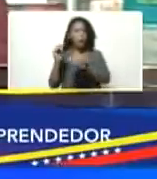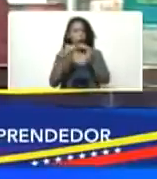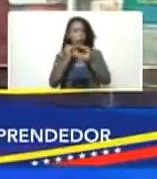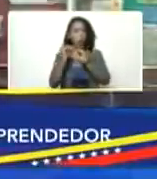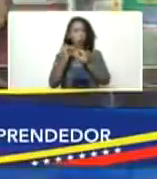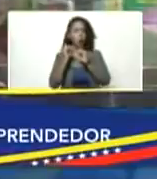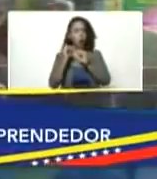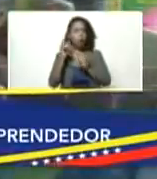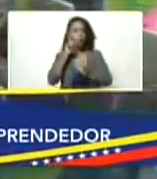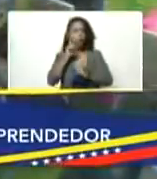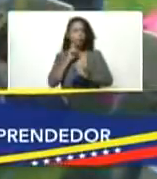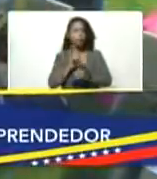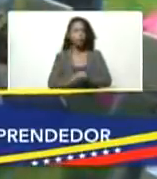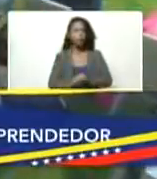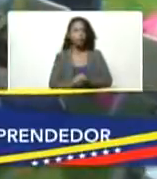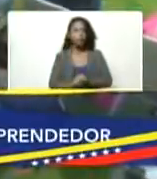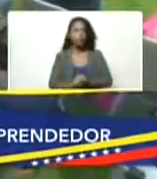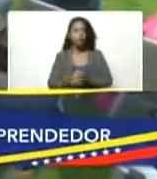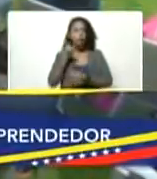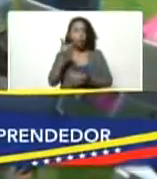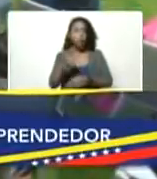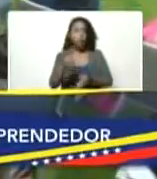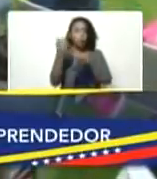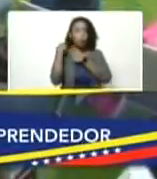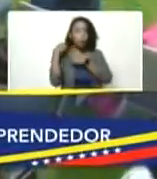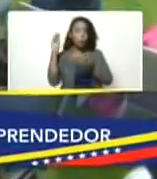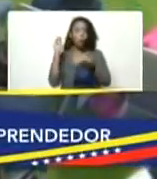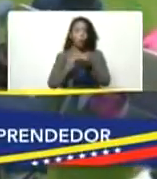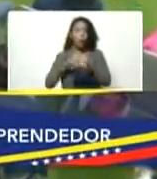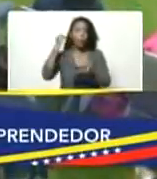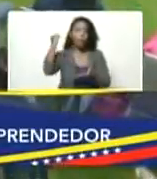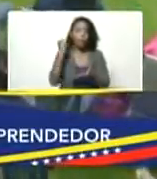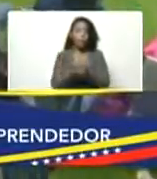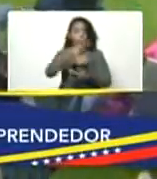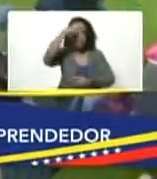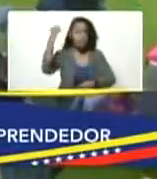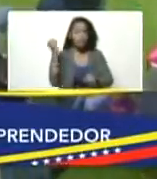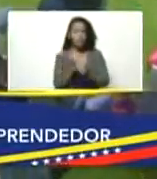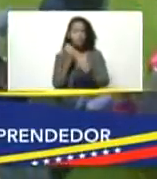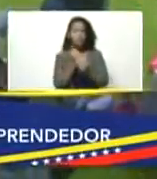género. Diva, te toca a ti ponerle el sello de la clase obrera,